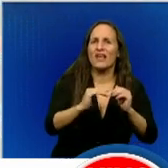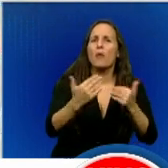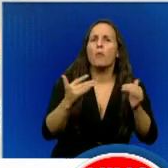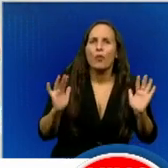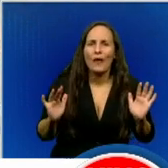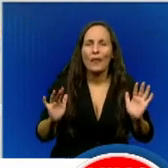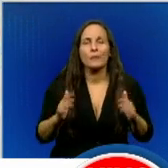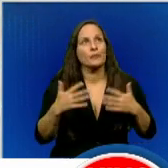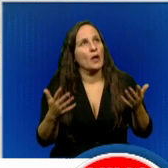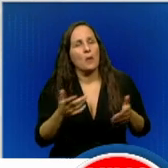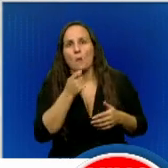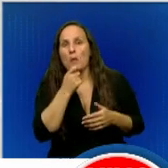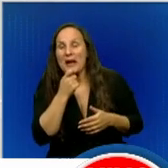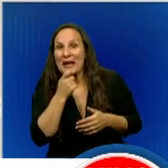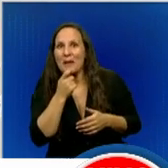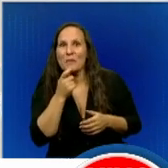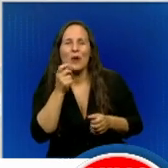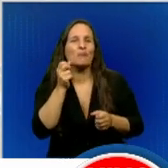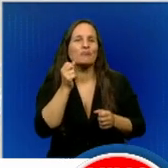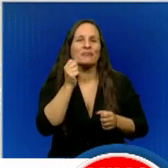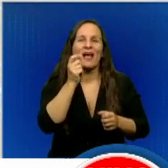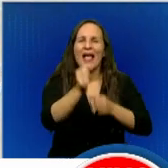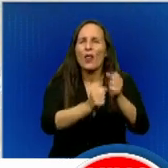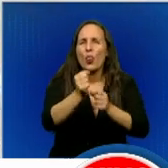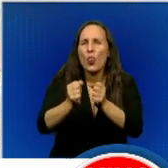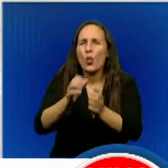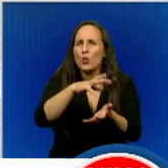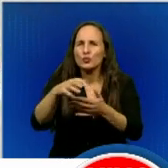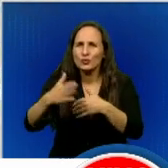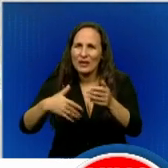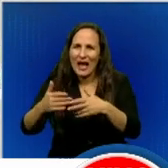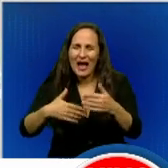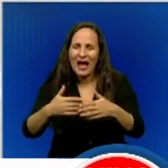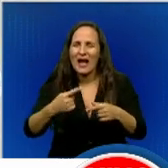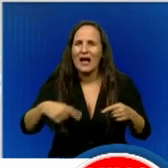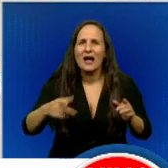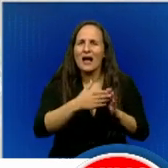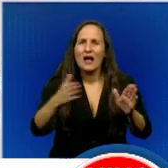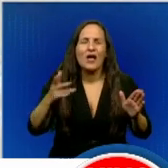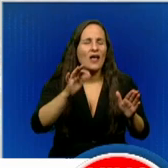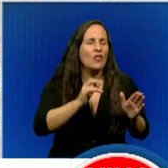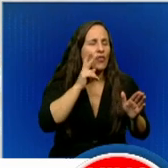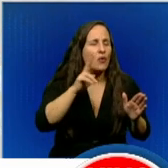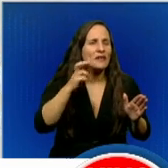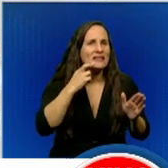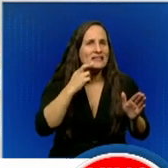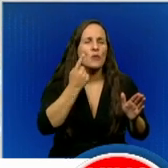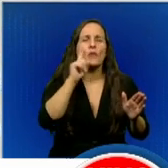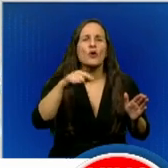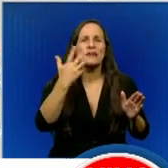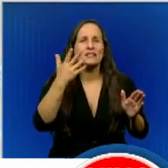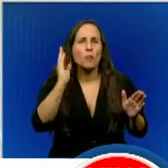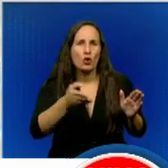la industria manufacturera está deteniendo en el 19 un tope del 1 y medio por ciento